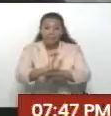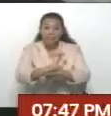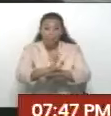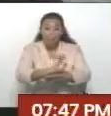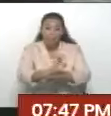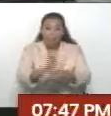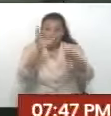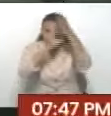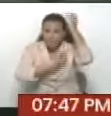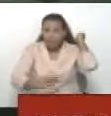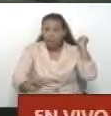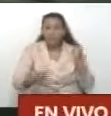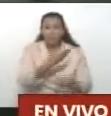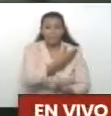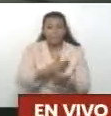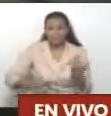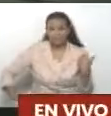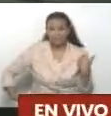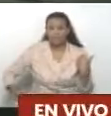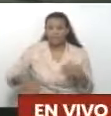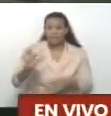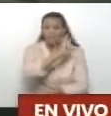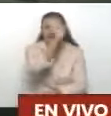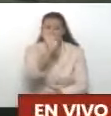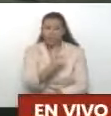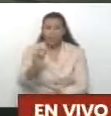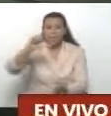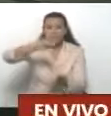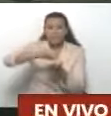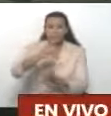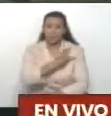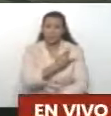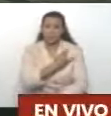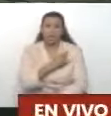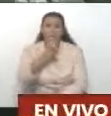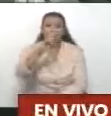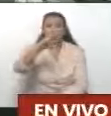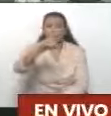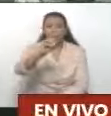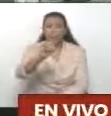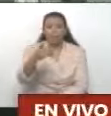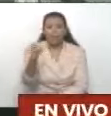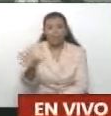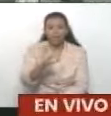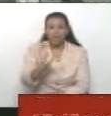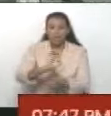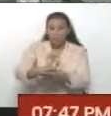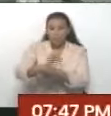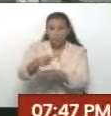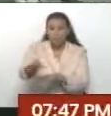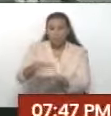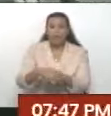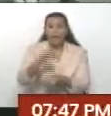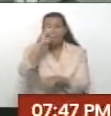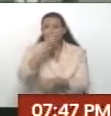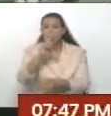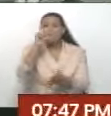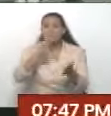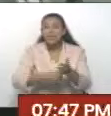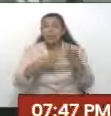compañero, quien fue presidente de la Federación de Centros Universitarios de la UDO en los años